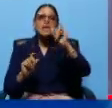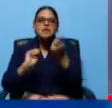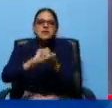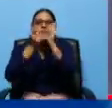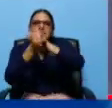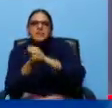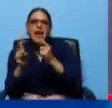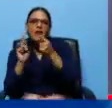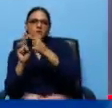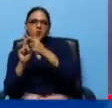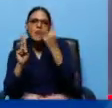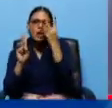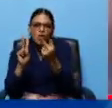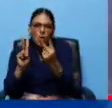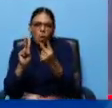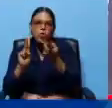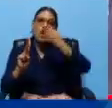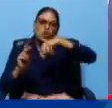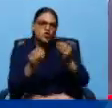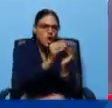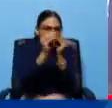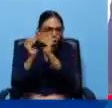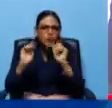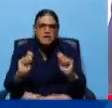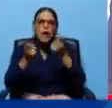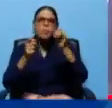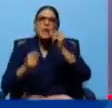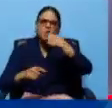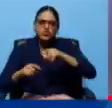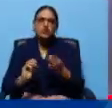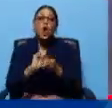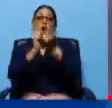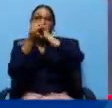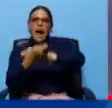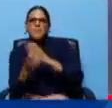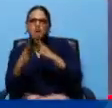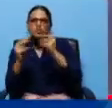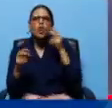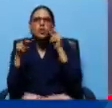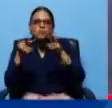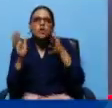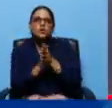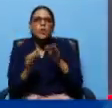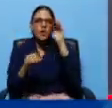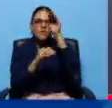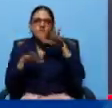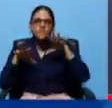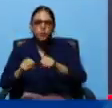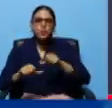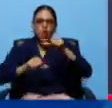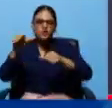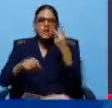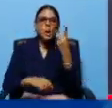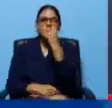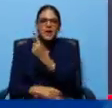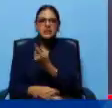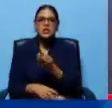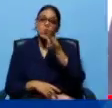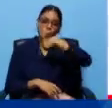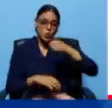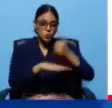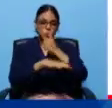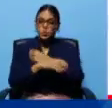transformar para nosotros asumir el horizonte del siglo XXI. Alirio, Gabriela,